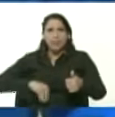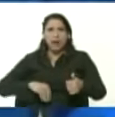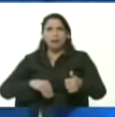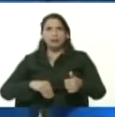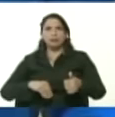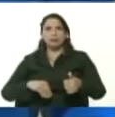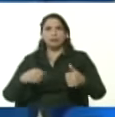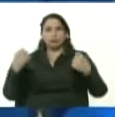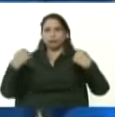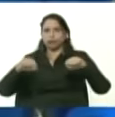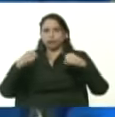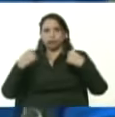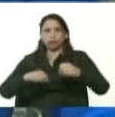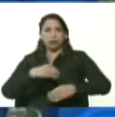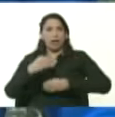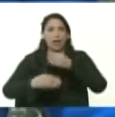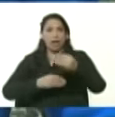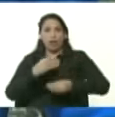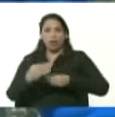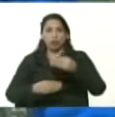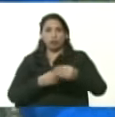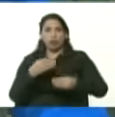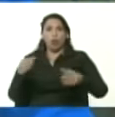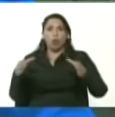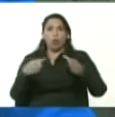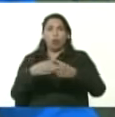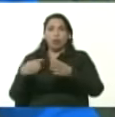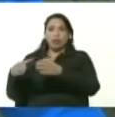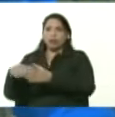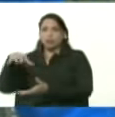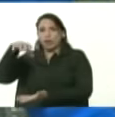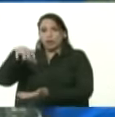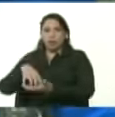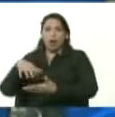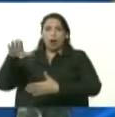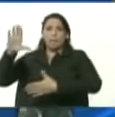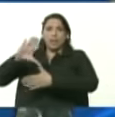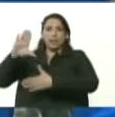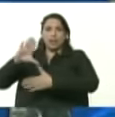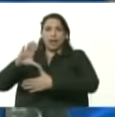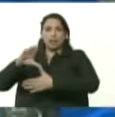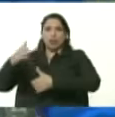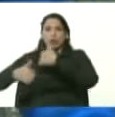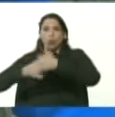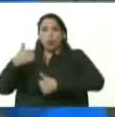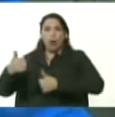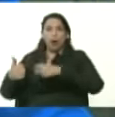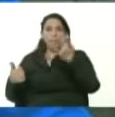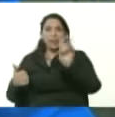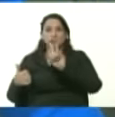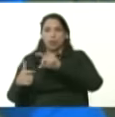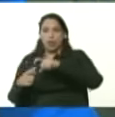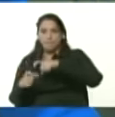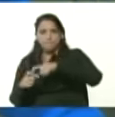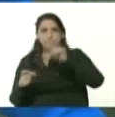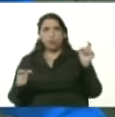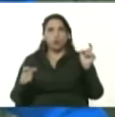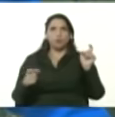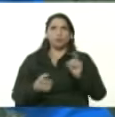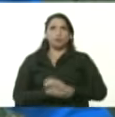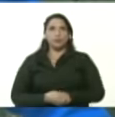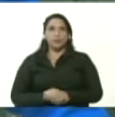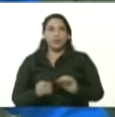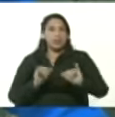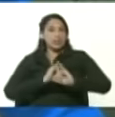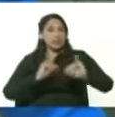ejercicio realizado en la Organización de los Estados Americanos, del cual Venezuela ya no forma parte, al aprobar